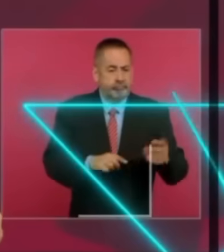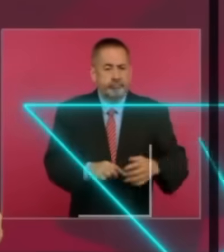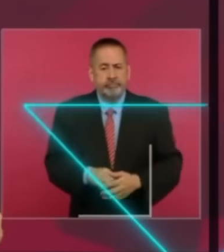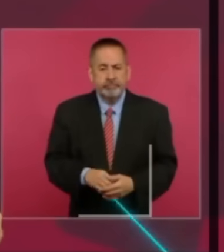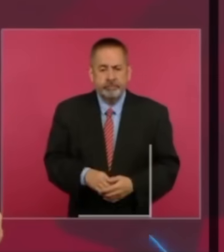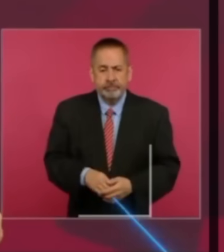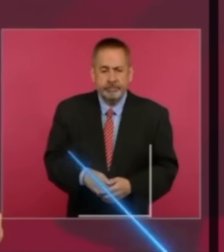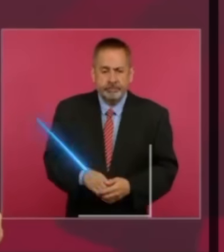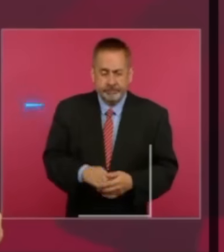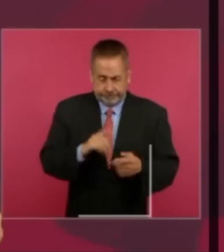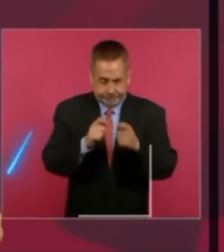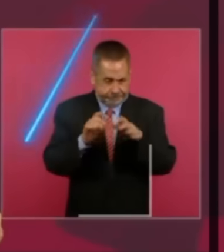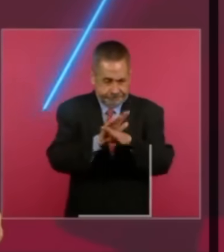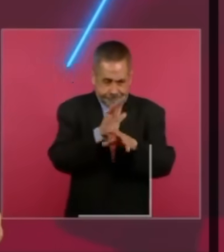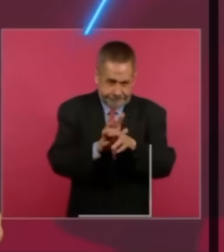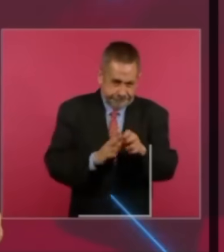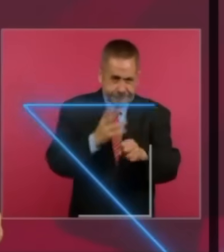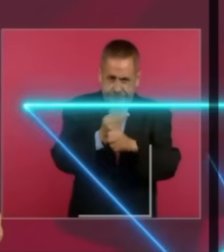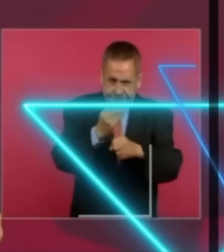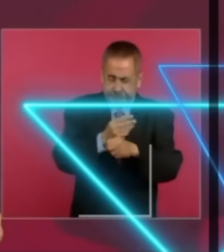esa reforma